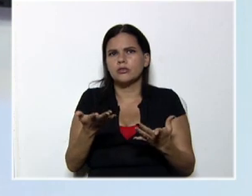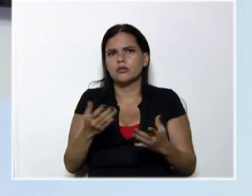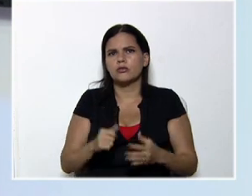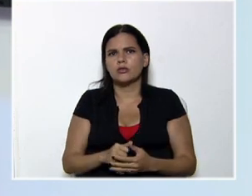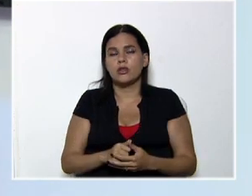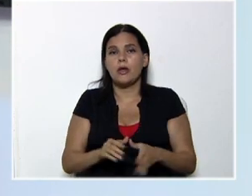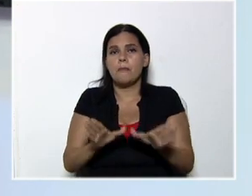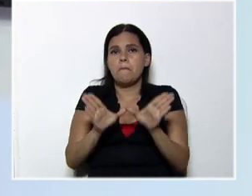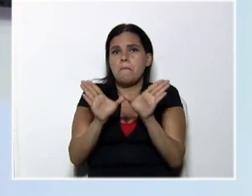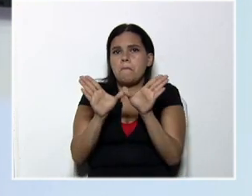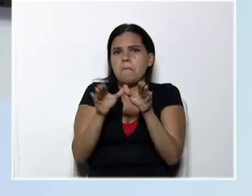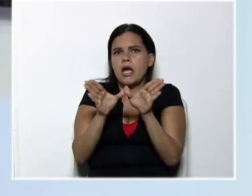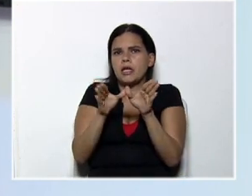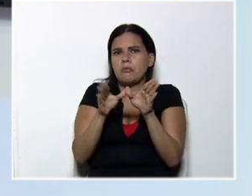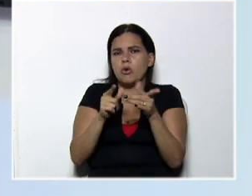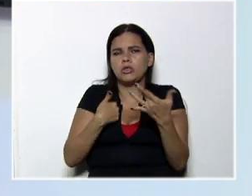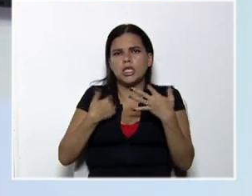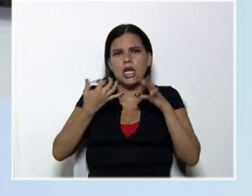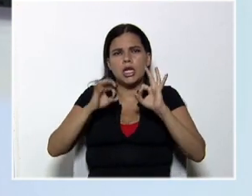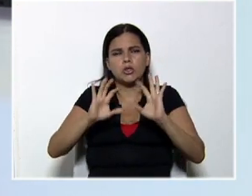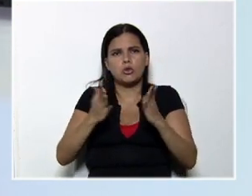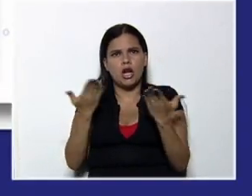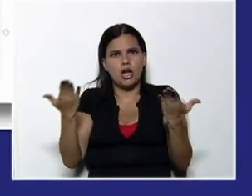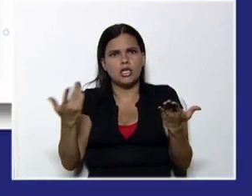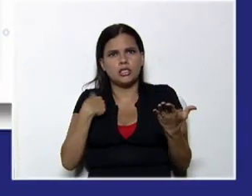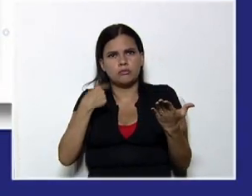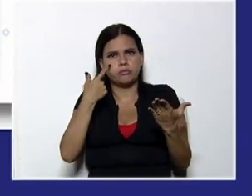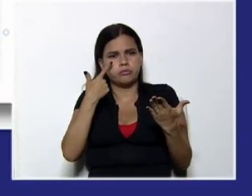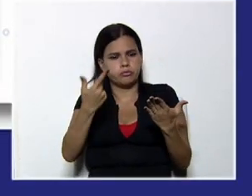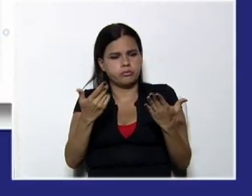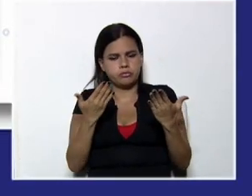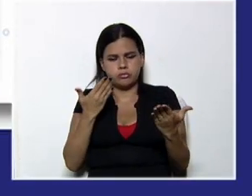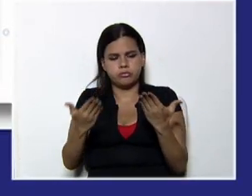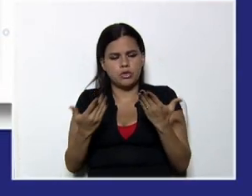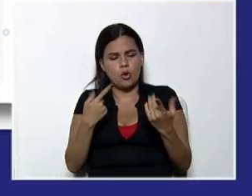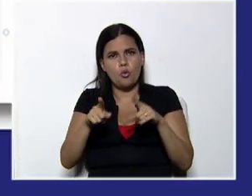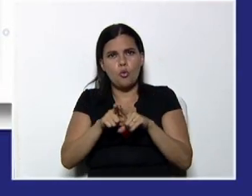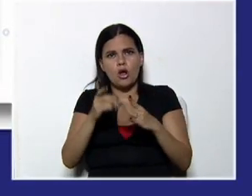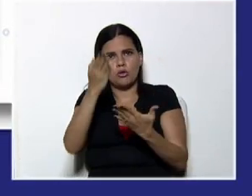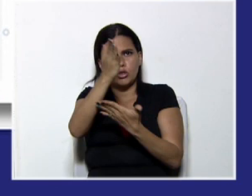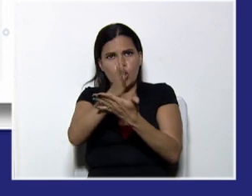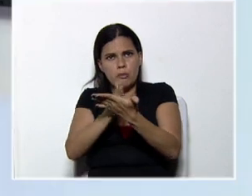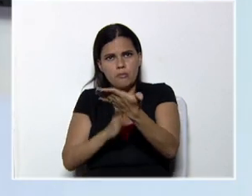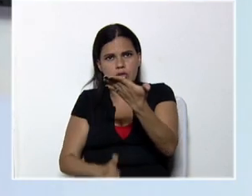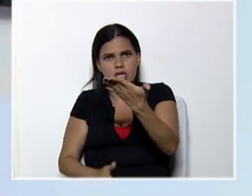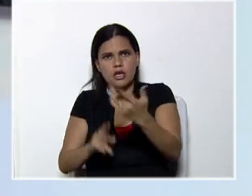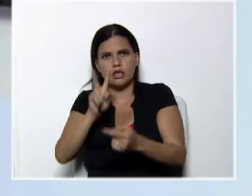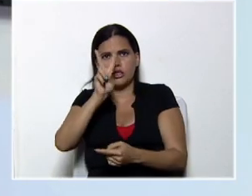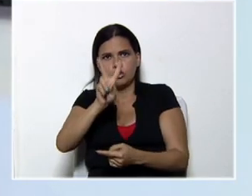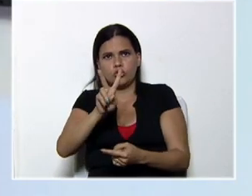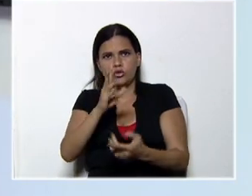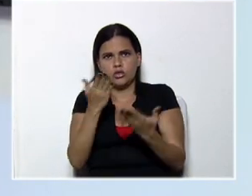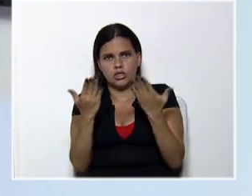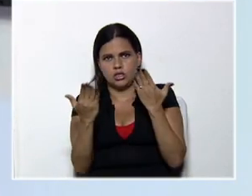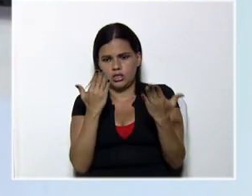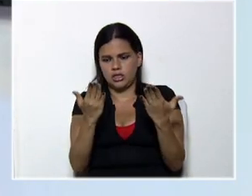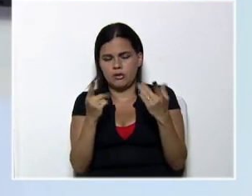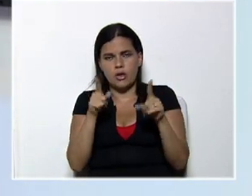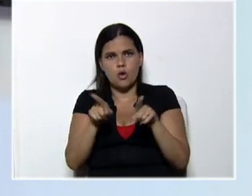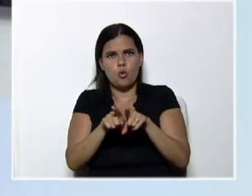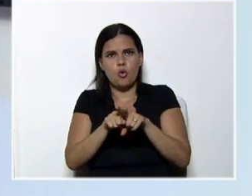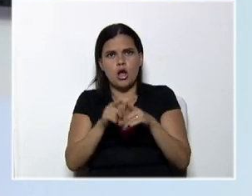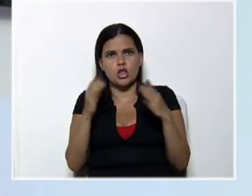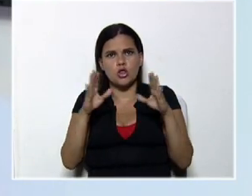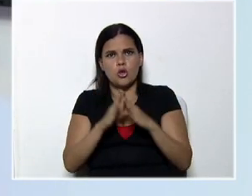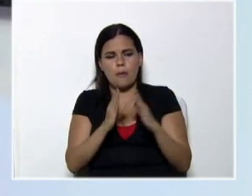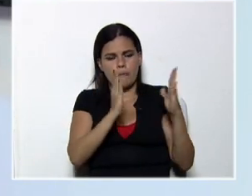Simetría también la podemos tener en la naturaleza, en el rostro de una persona, cuando al dividirla justo por el centro, entonces tenemos